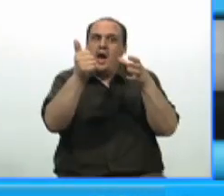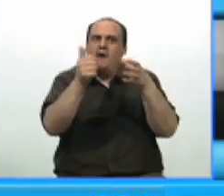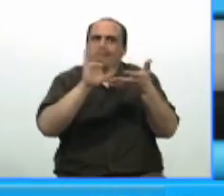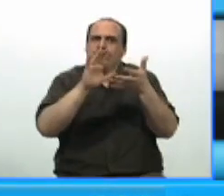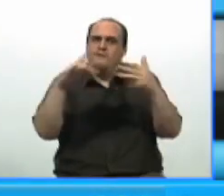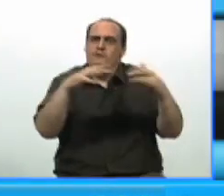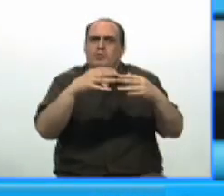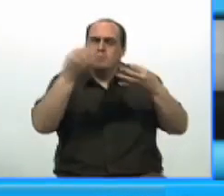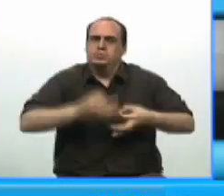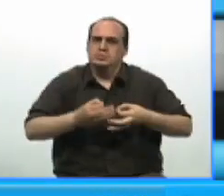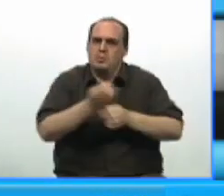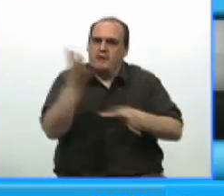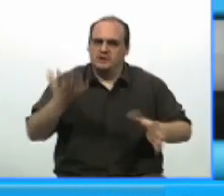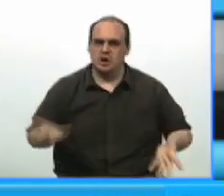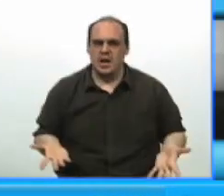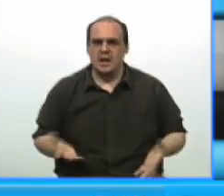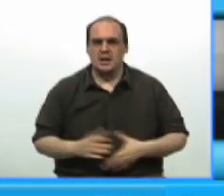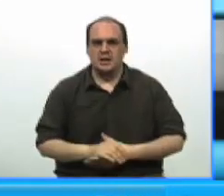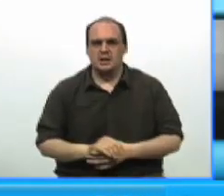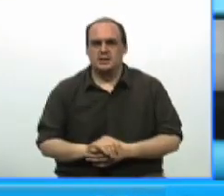lo más alto hasta lo más bajo, ¿no?